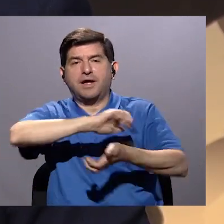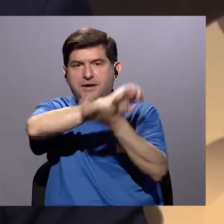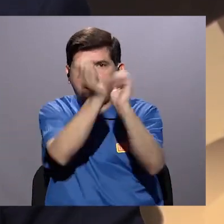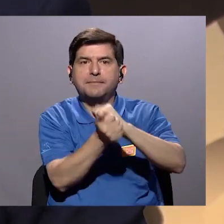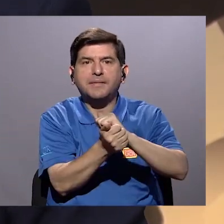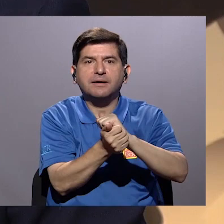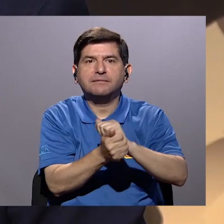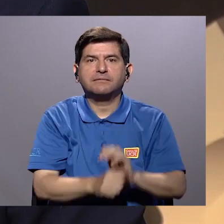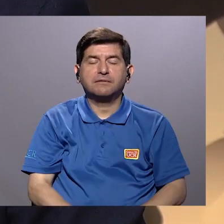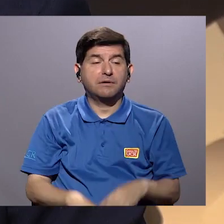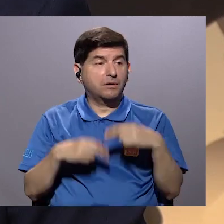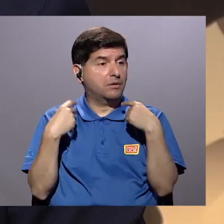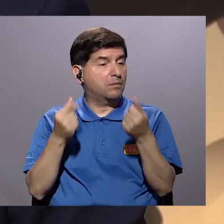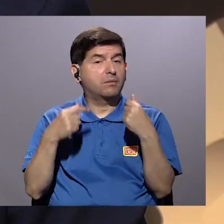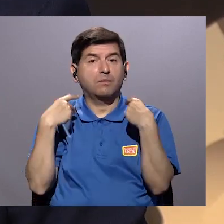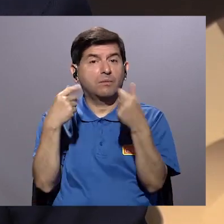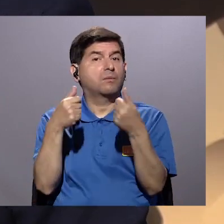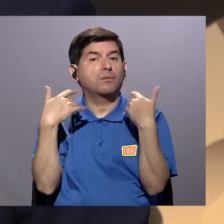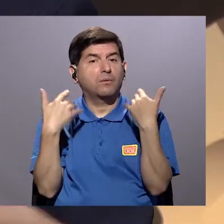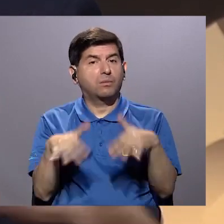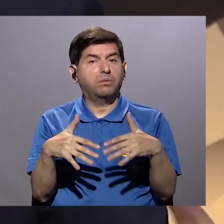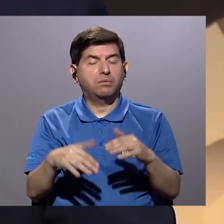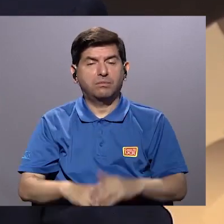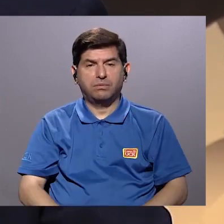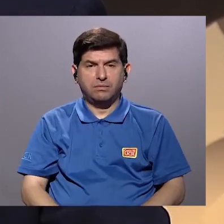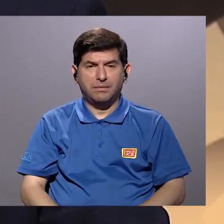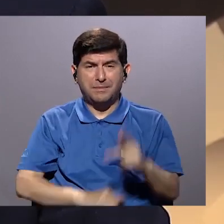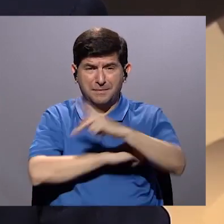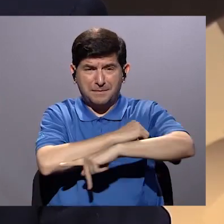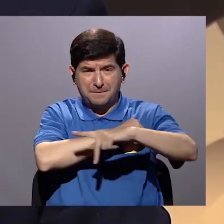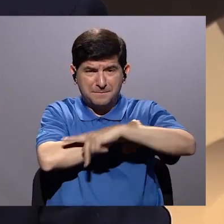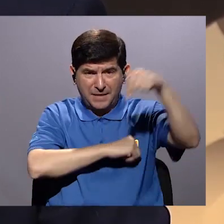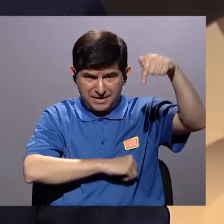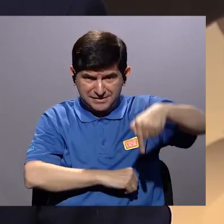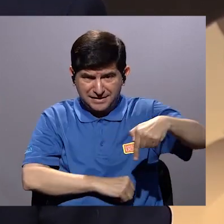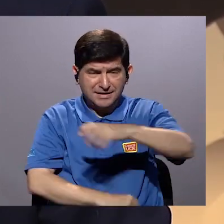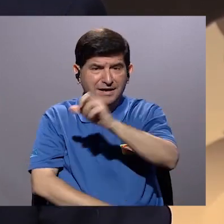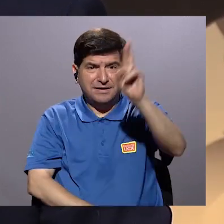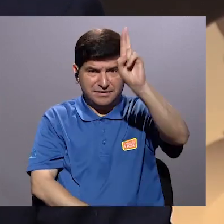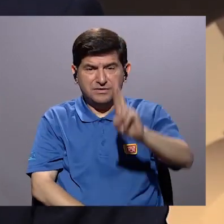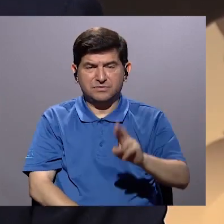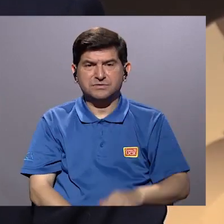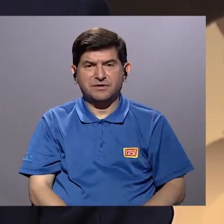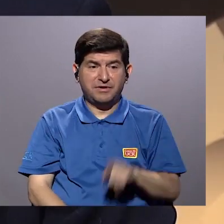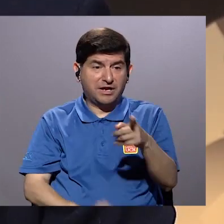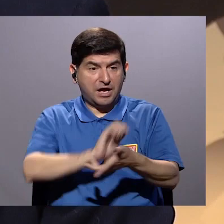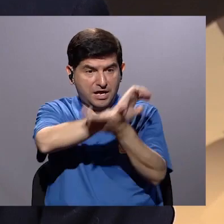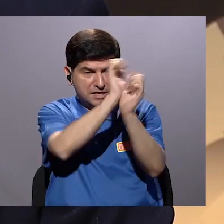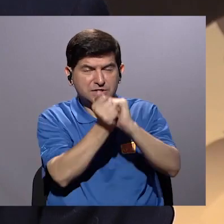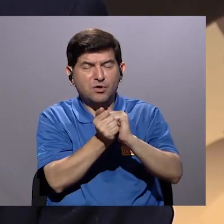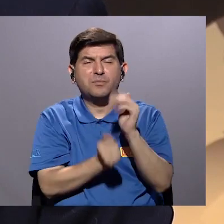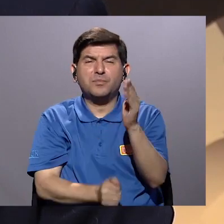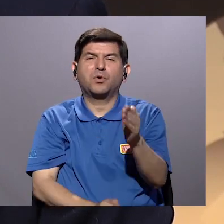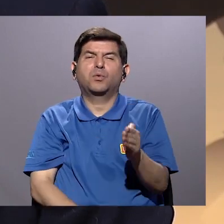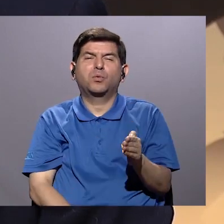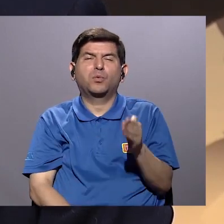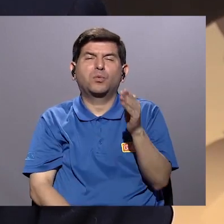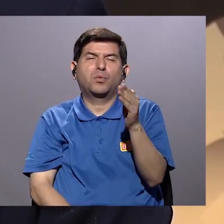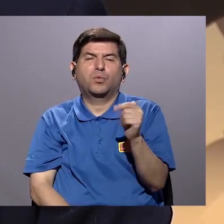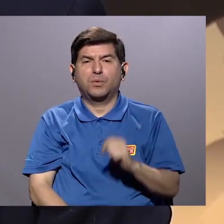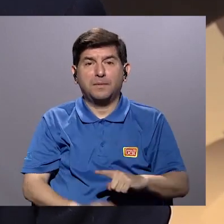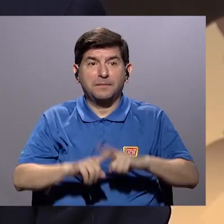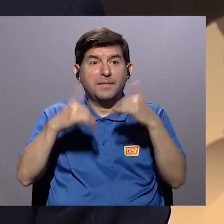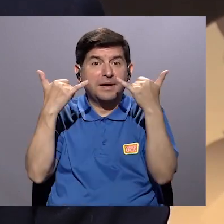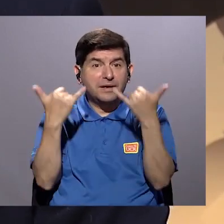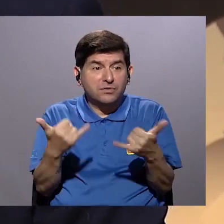venido cambiando a una velocidad muy, muy alta, ¿verdad? Y en un país como Costa Rica, por ejemplo, esa transición ha sido un poco más lenta de la cuenta, pero